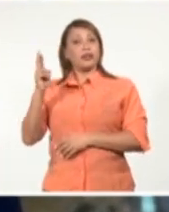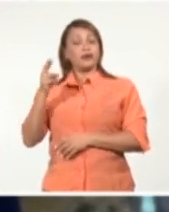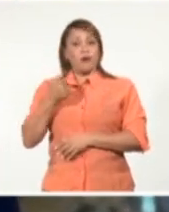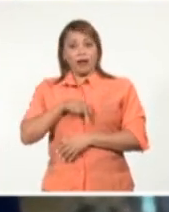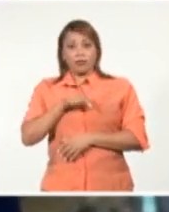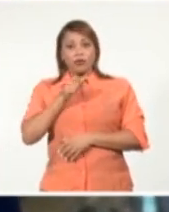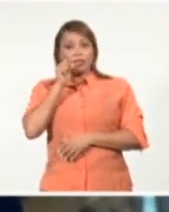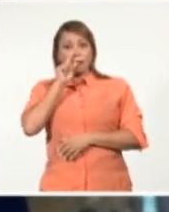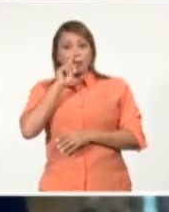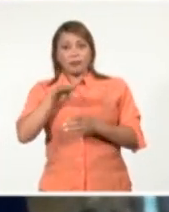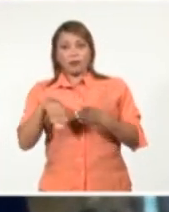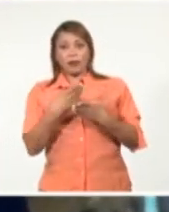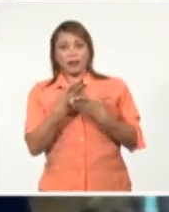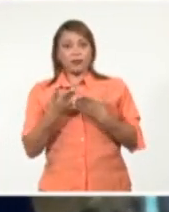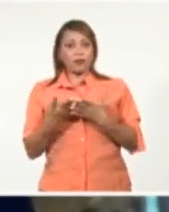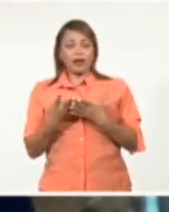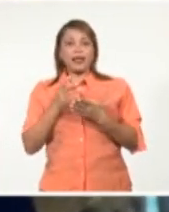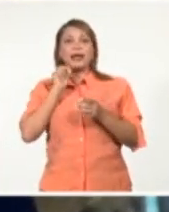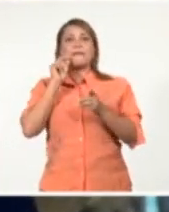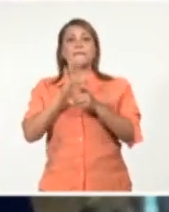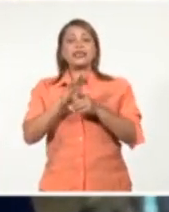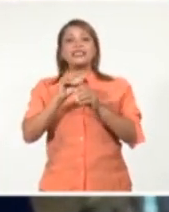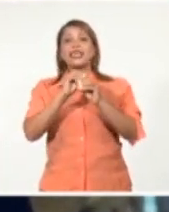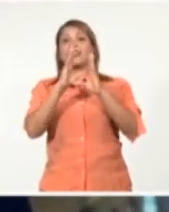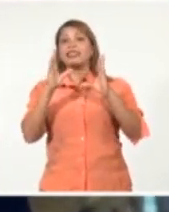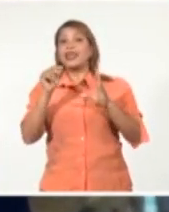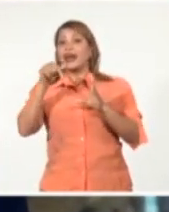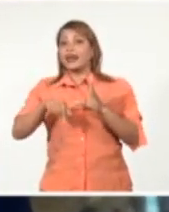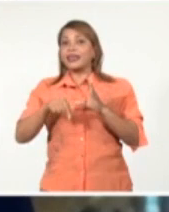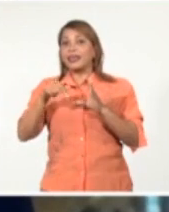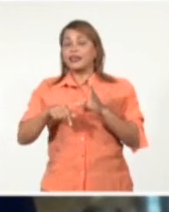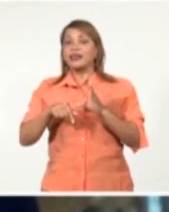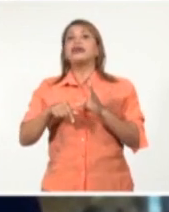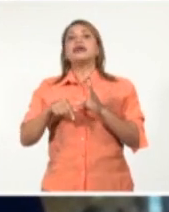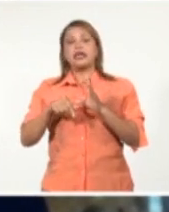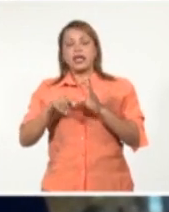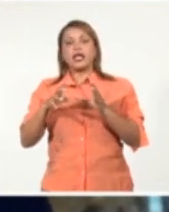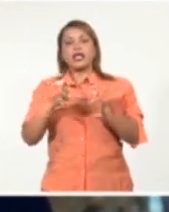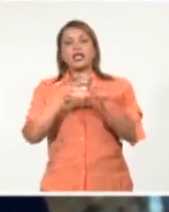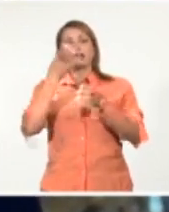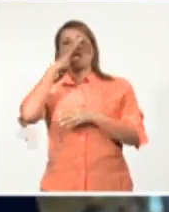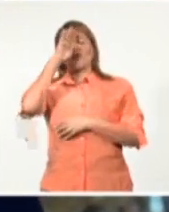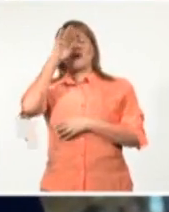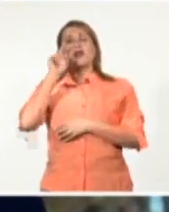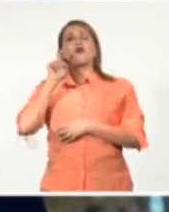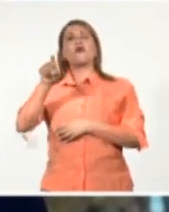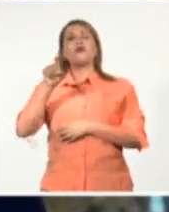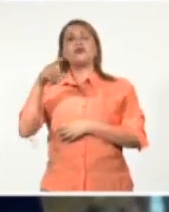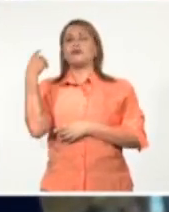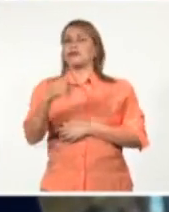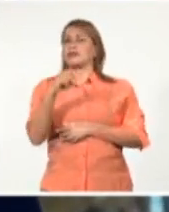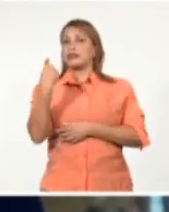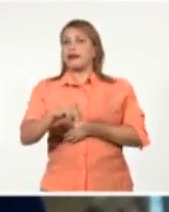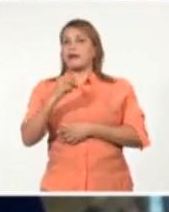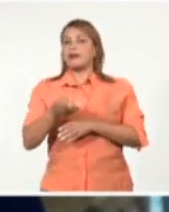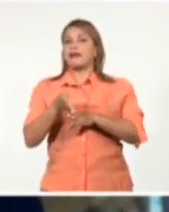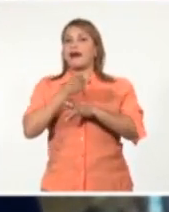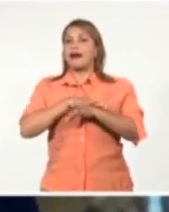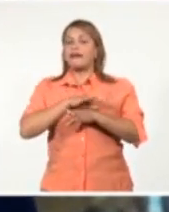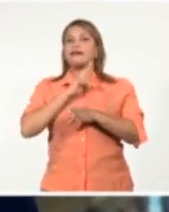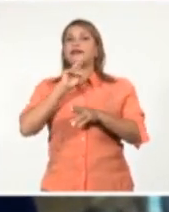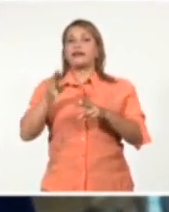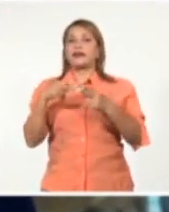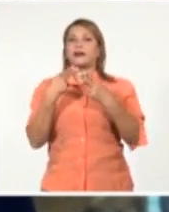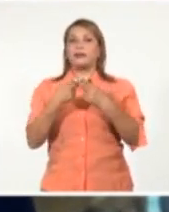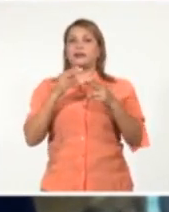termine esta madrugada cuando comienza el día aquí en Taiwán el equipo cubano irá a su última jornada de entrenamiento antes del inicio del